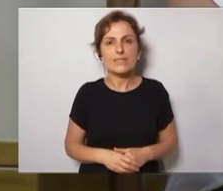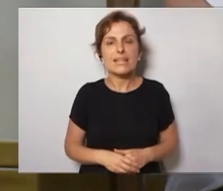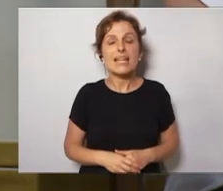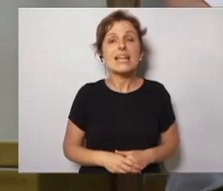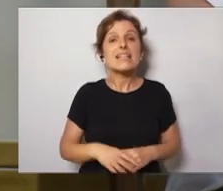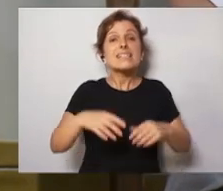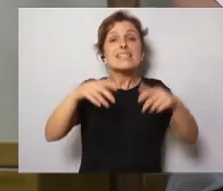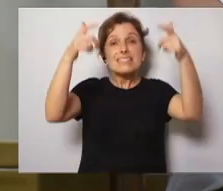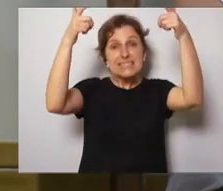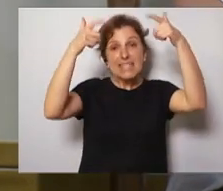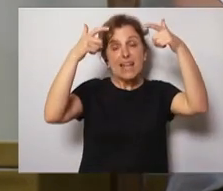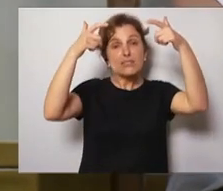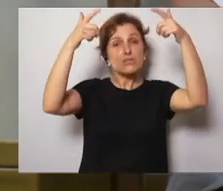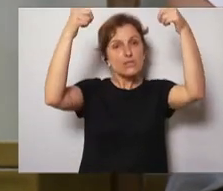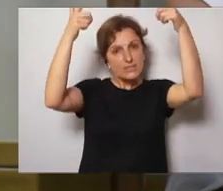sí